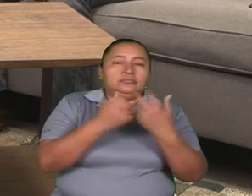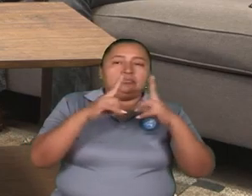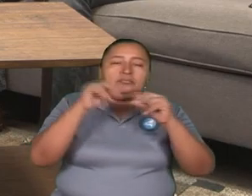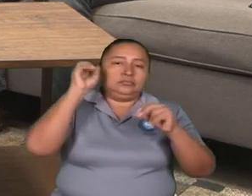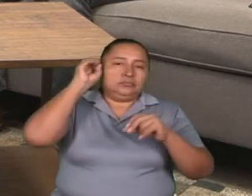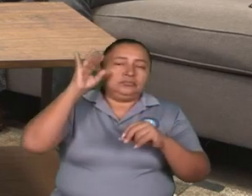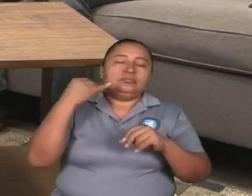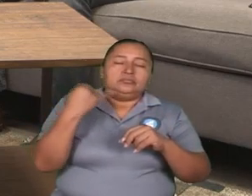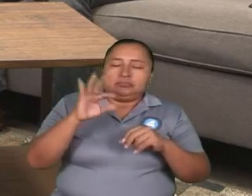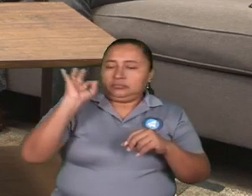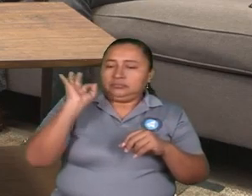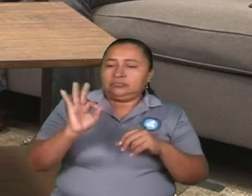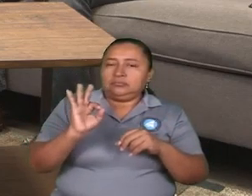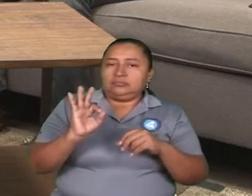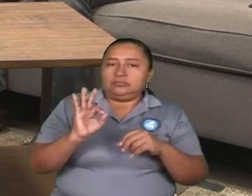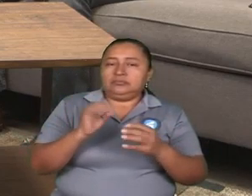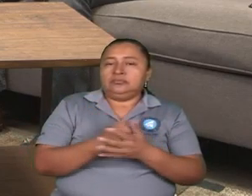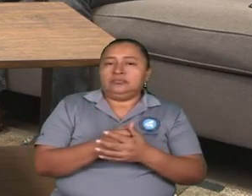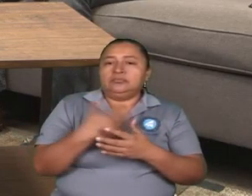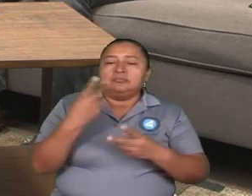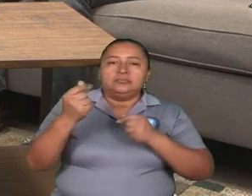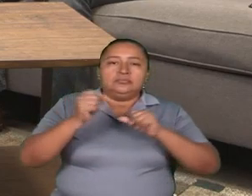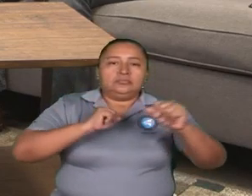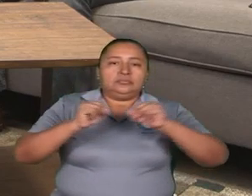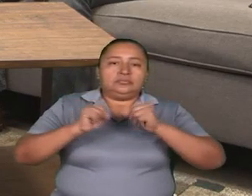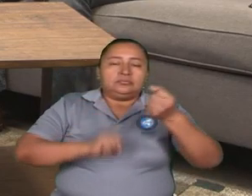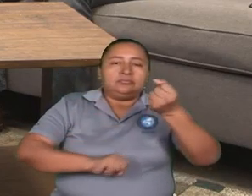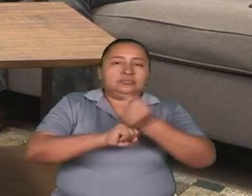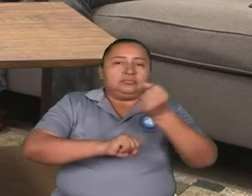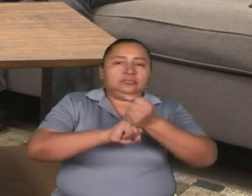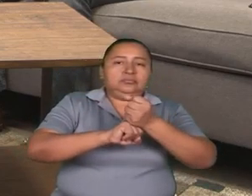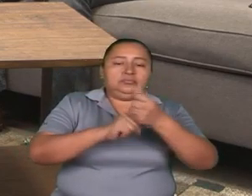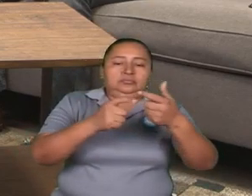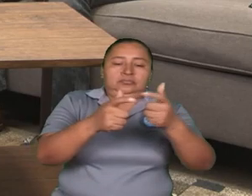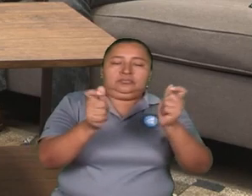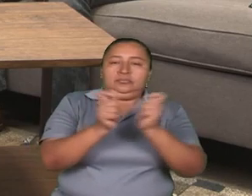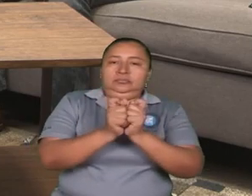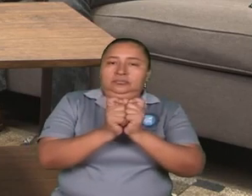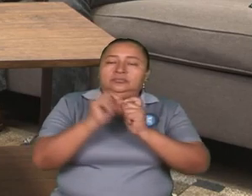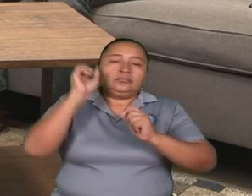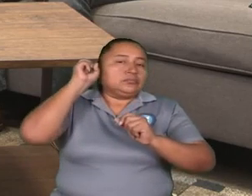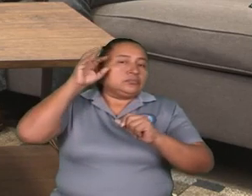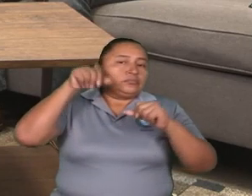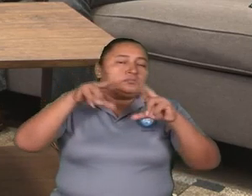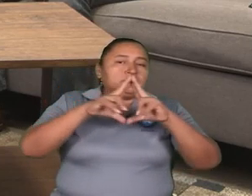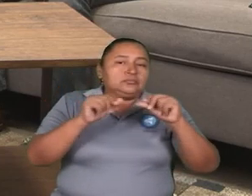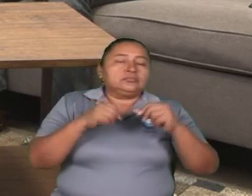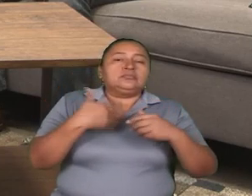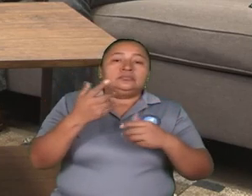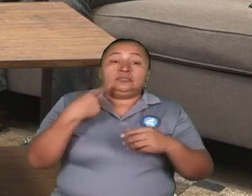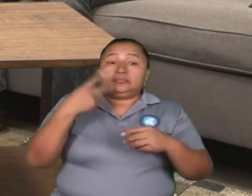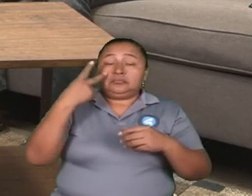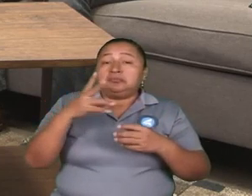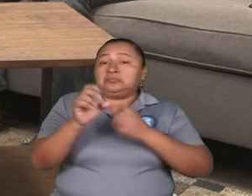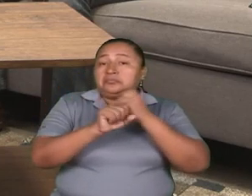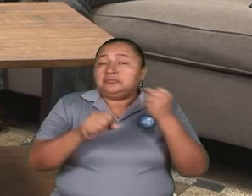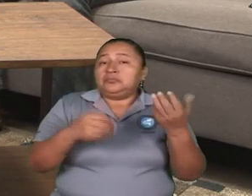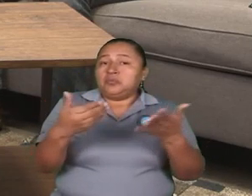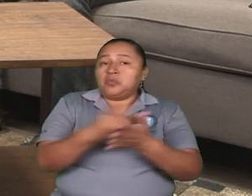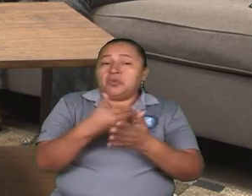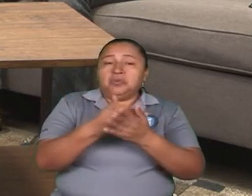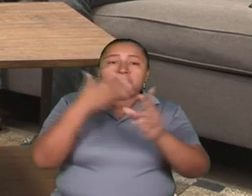que nuestros abuelos, nuestros antepasados nos han venido enseñando a través de generación en generación, y pues que aquí la